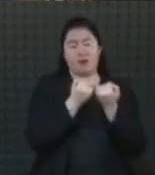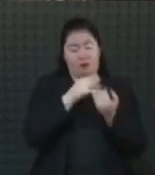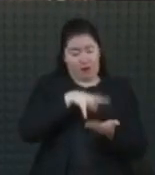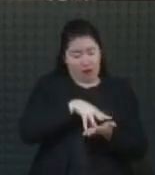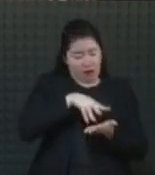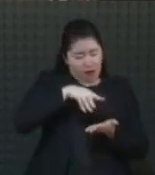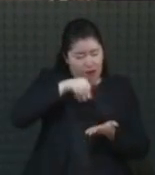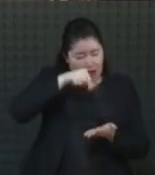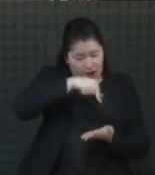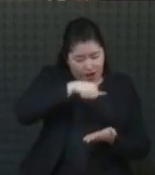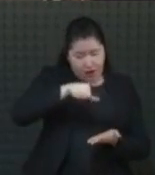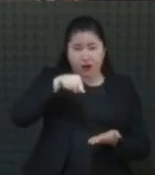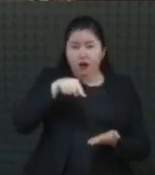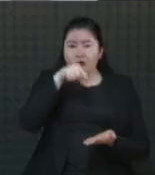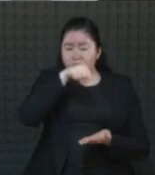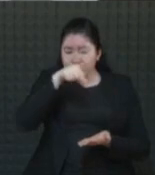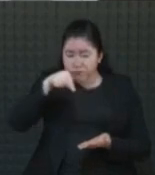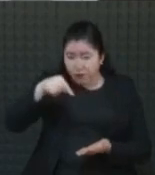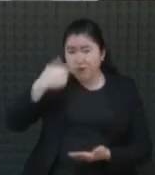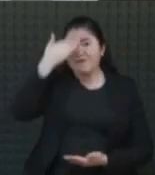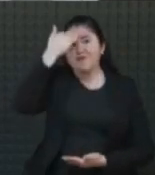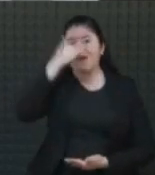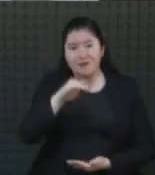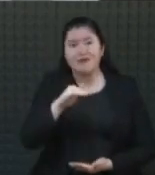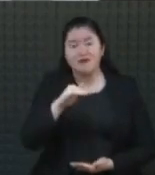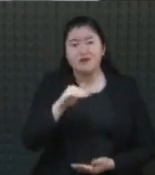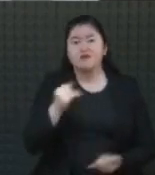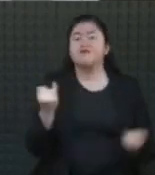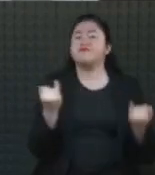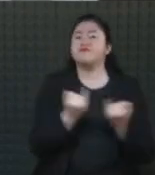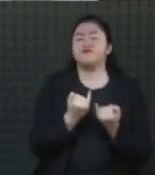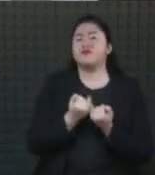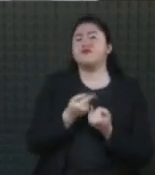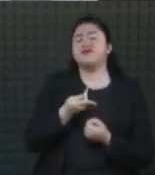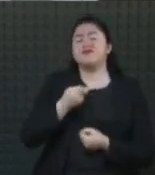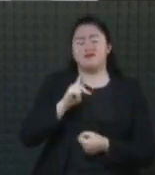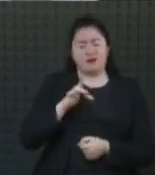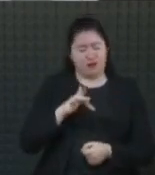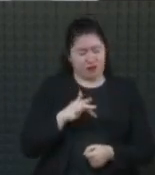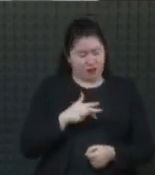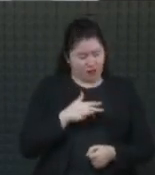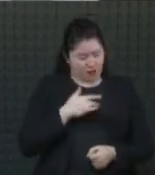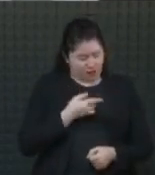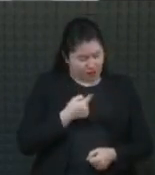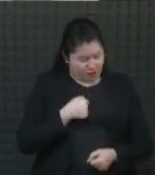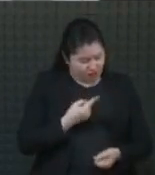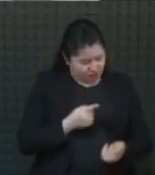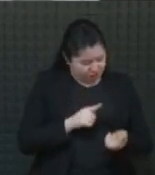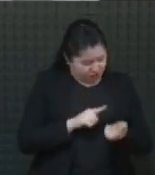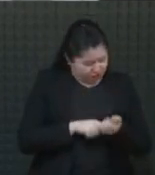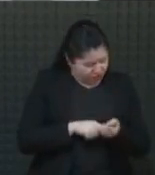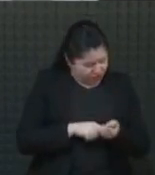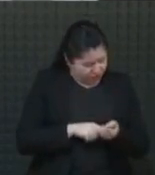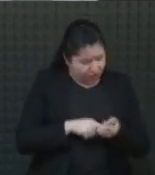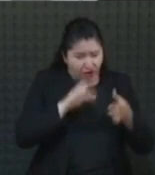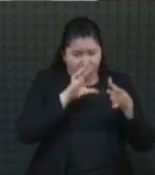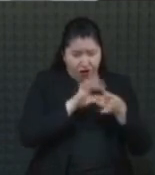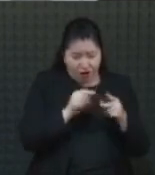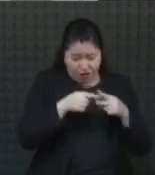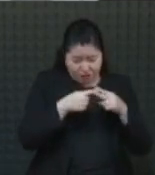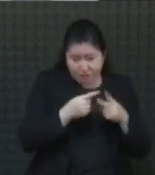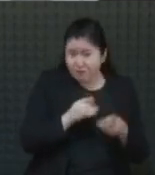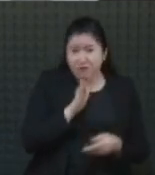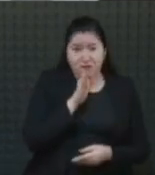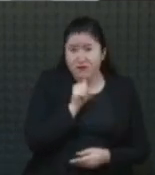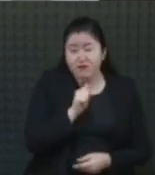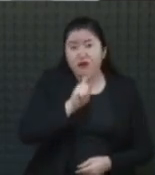existe y no se puede contar y se siente aquí dentro, exige una palabra para decirlo. Esta palabra en